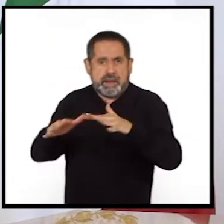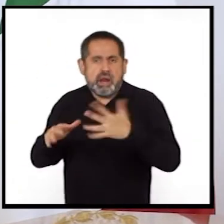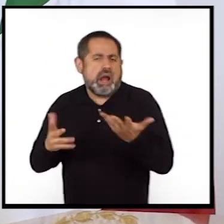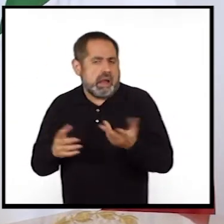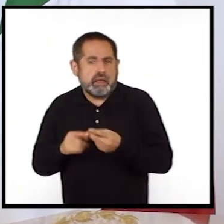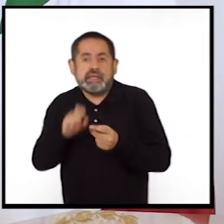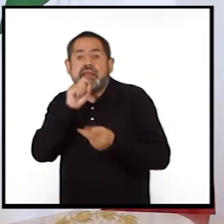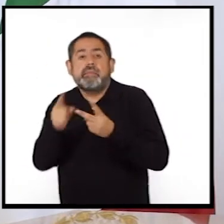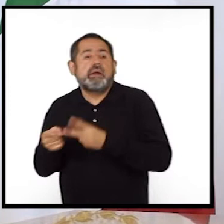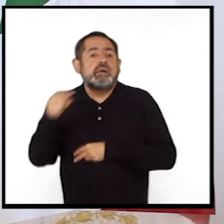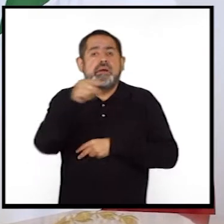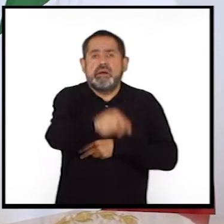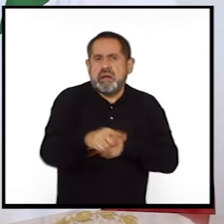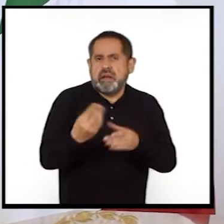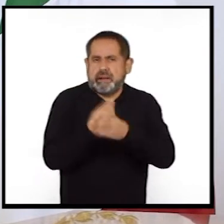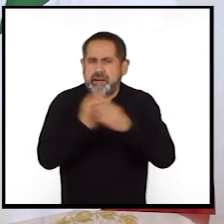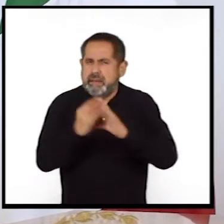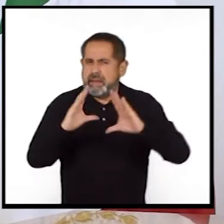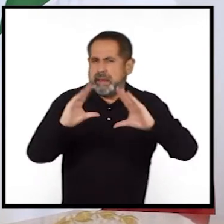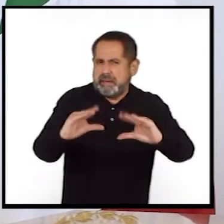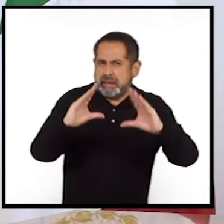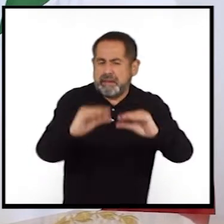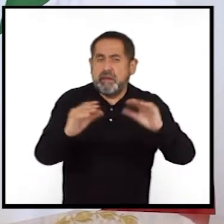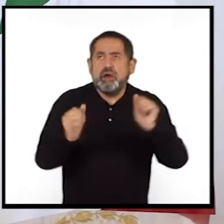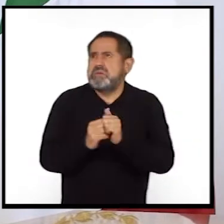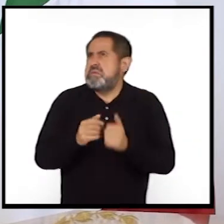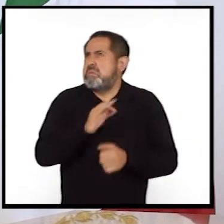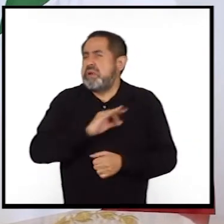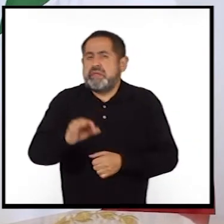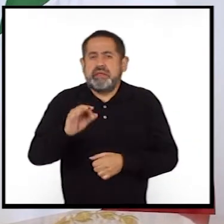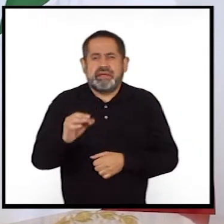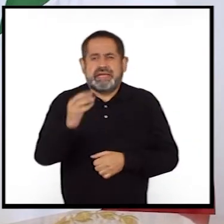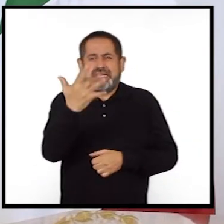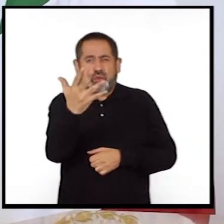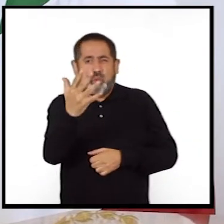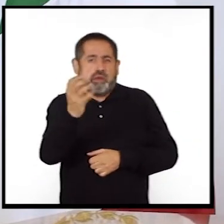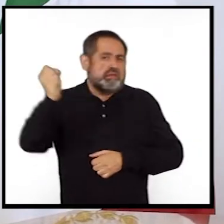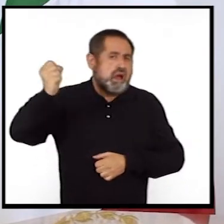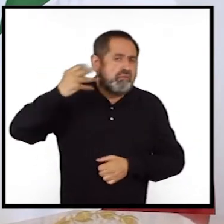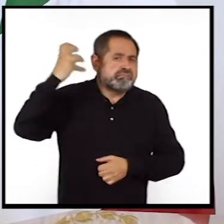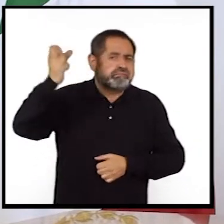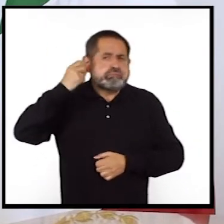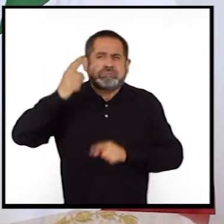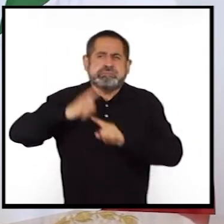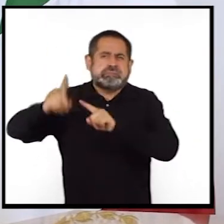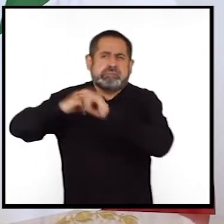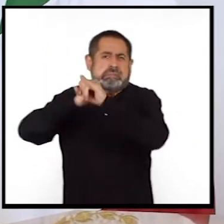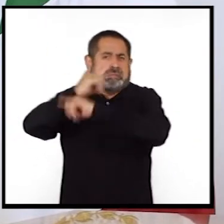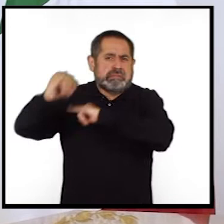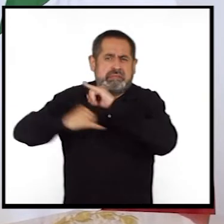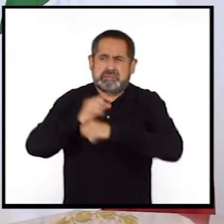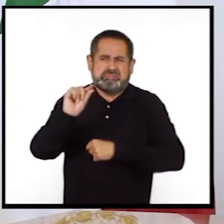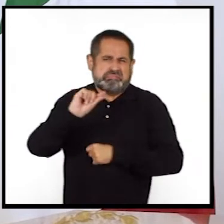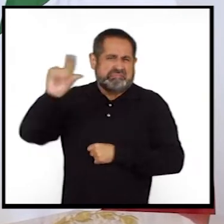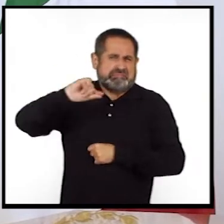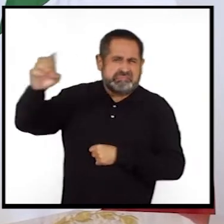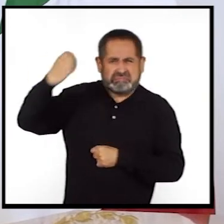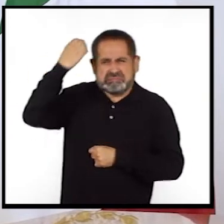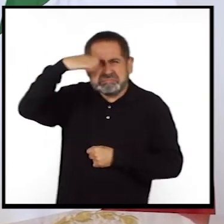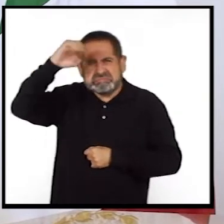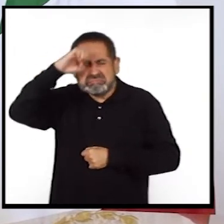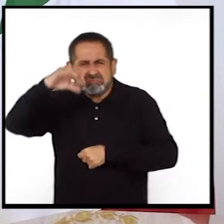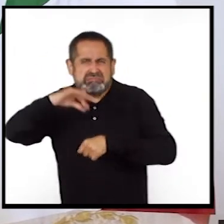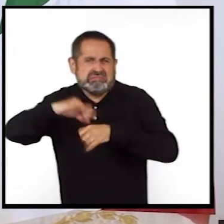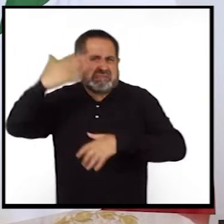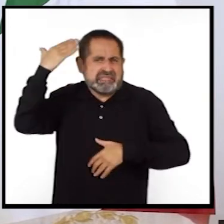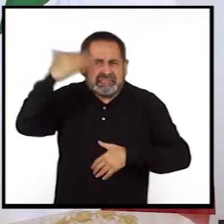mágicos, espacios de capacitación con la participación de más de 50 ponentes de talla